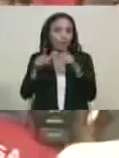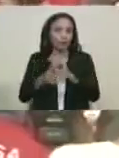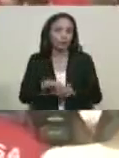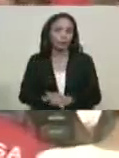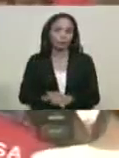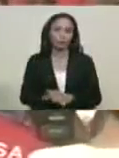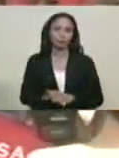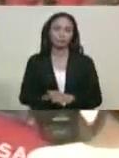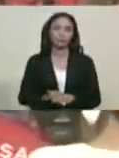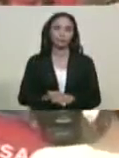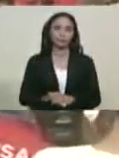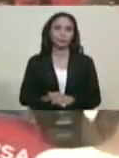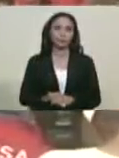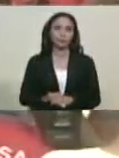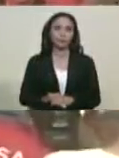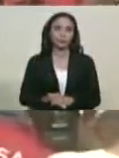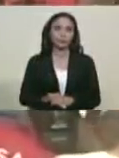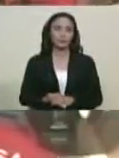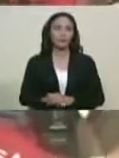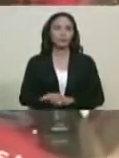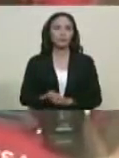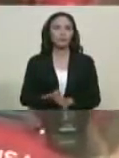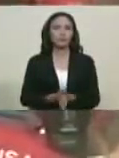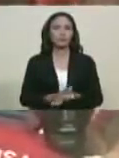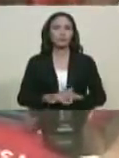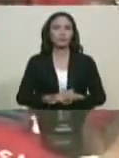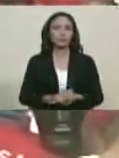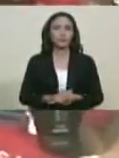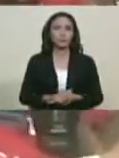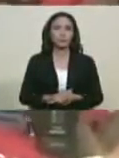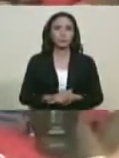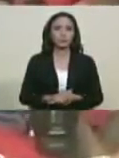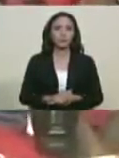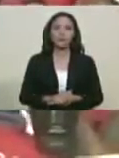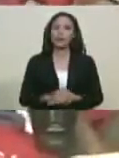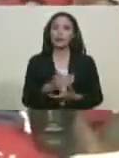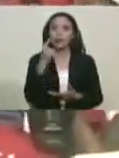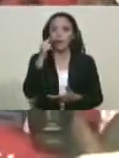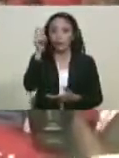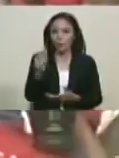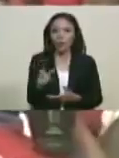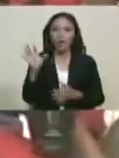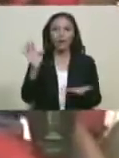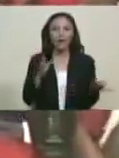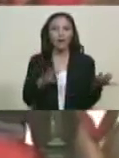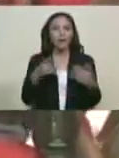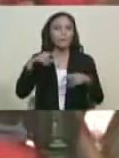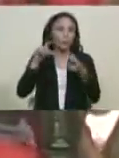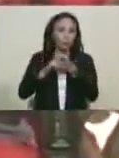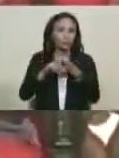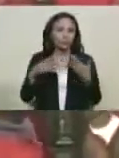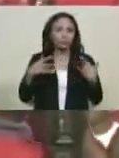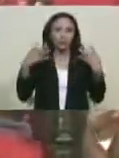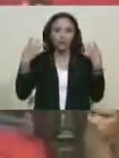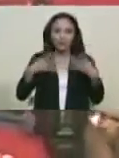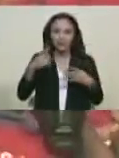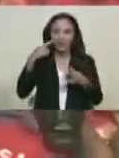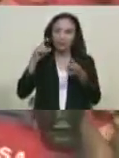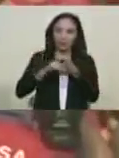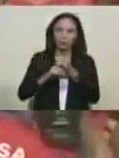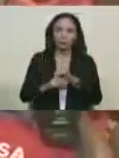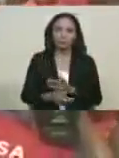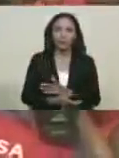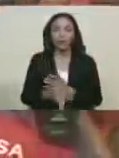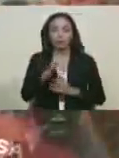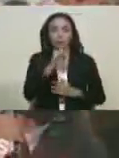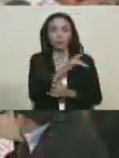en flagrancia se llama compañera primera combatiente silvia flor y le publicaron